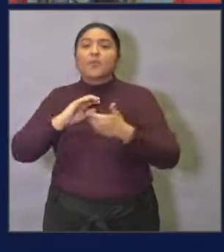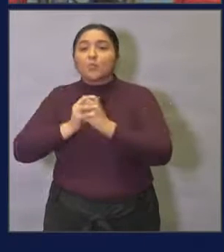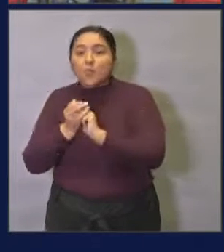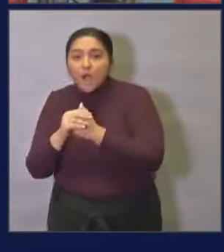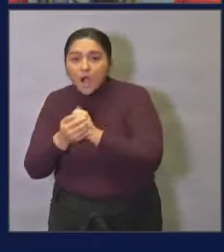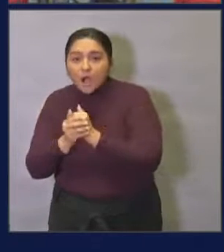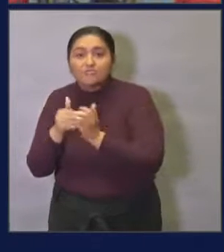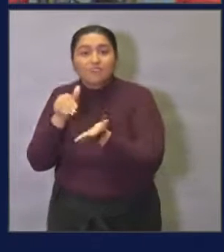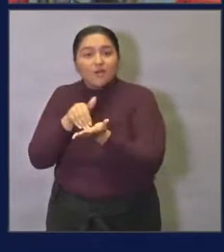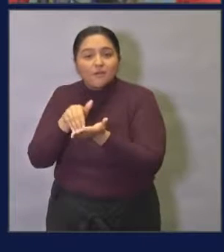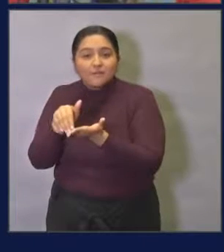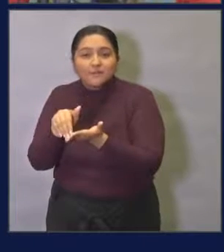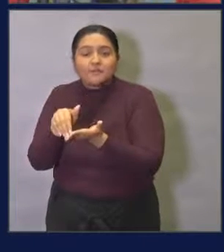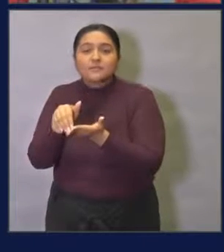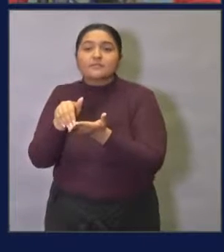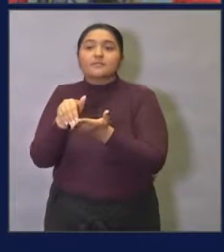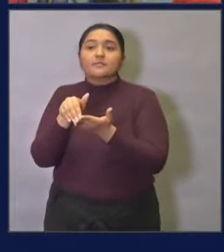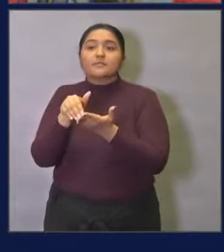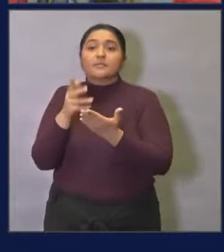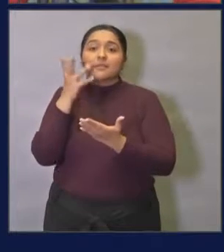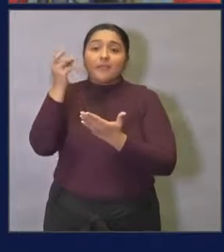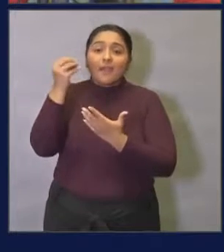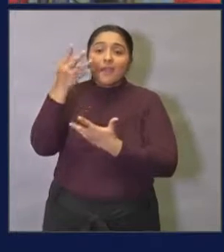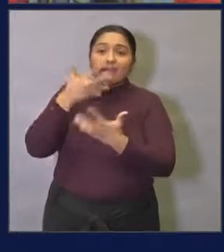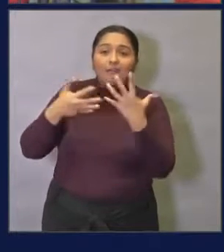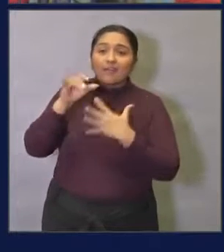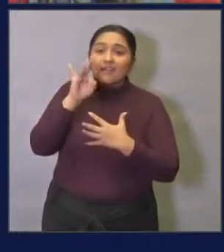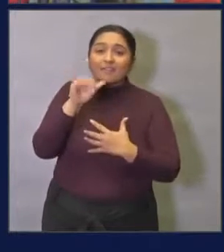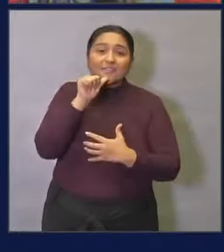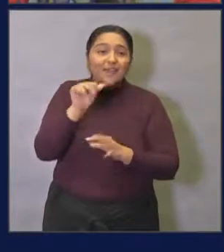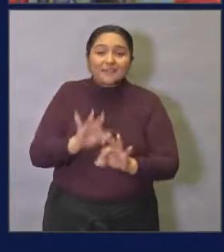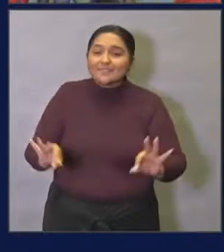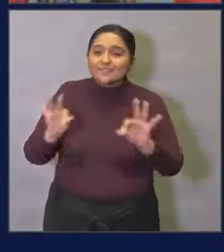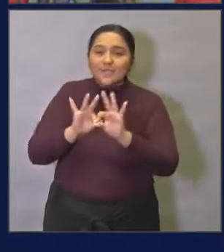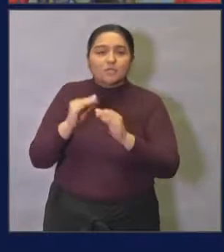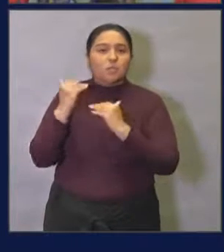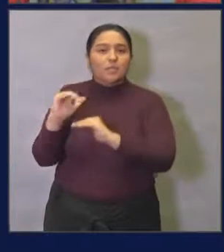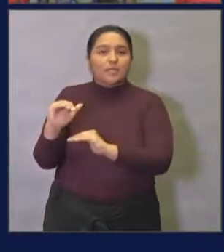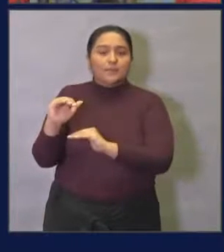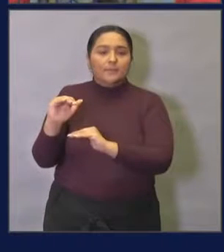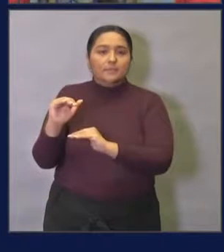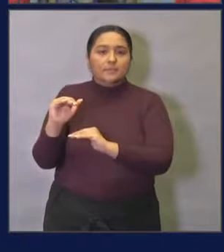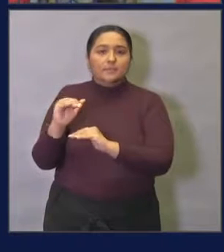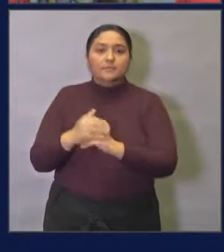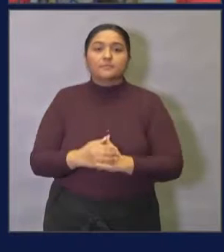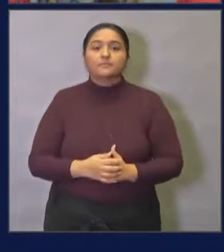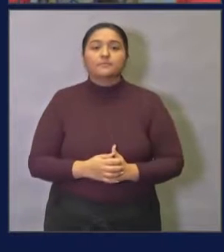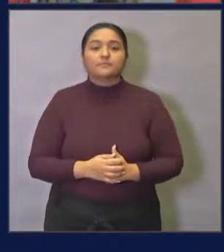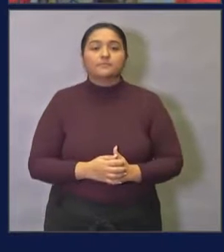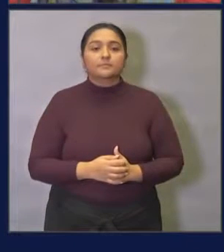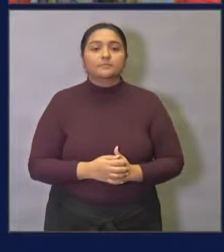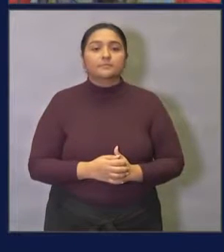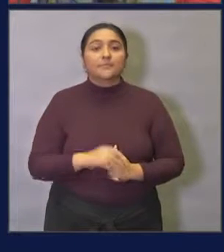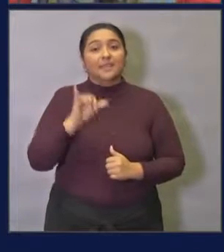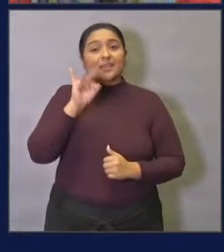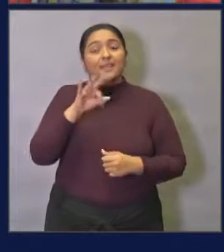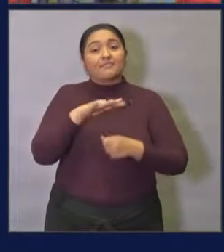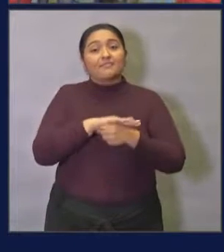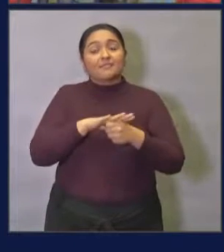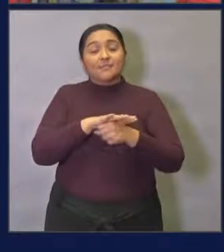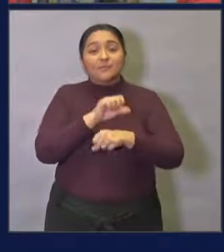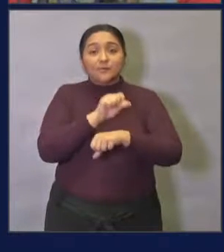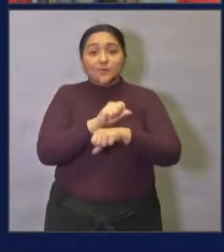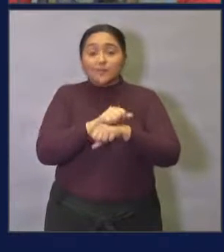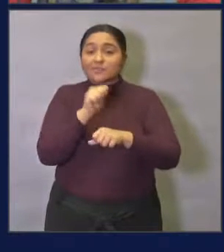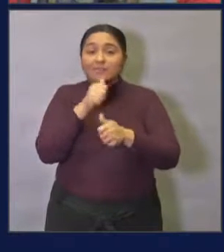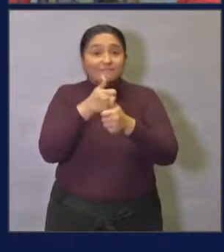las manos con frecuencia y limitar todas las actividades no esenciales. El incumplimiento en sitios de trabajo se pueden